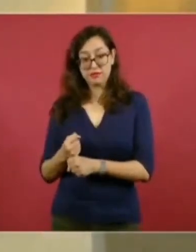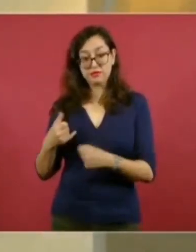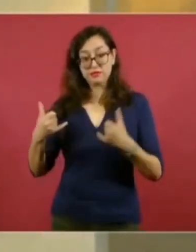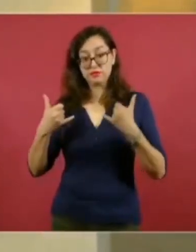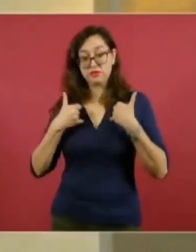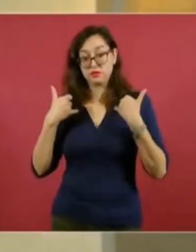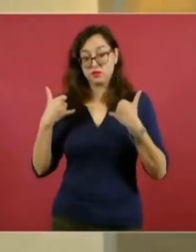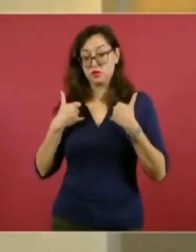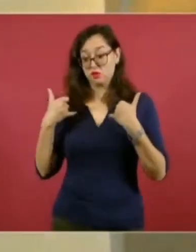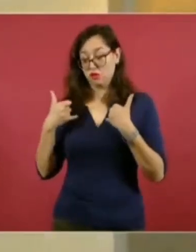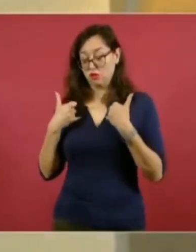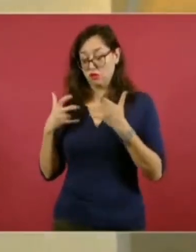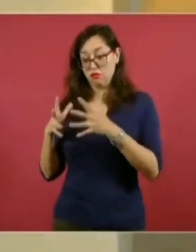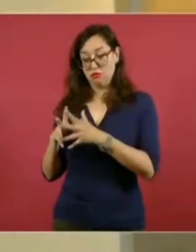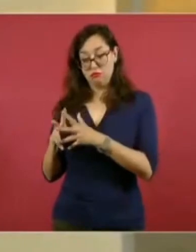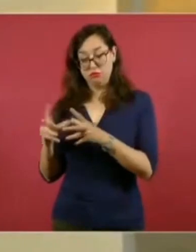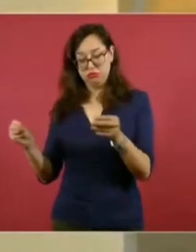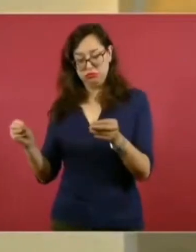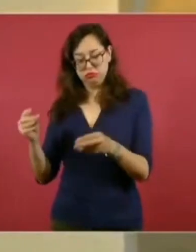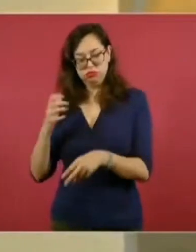acontecimiento,